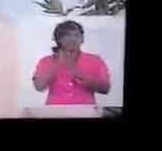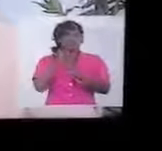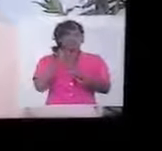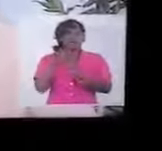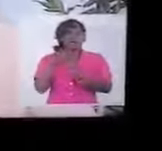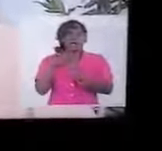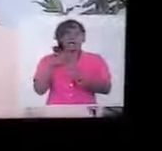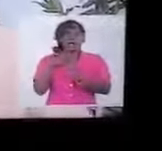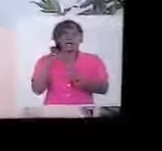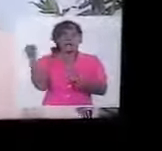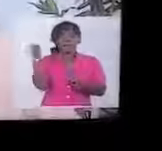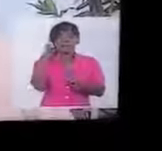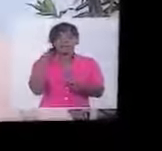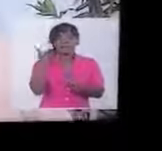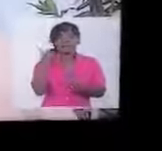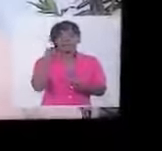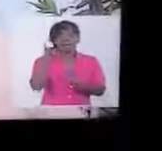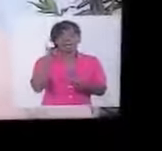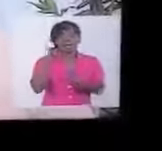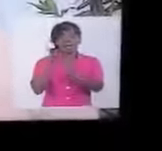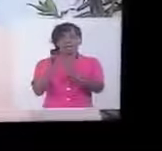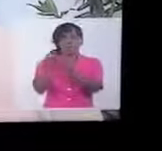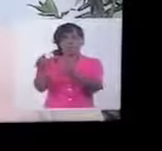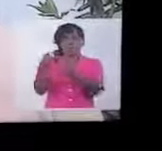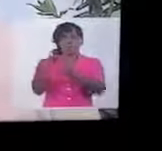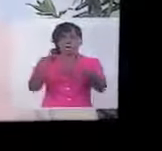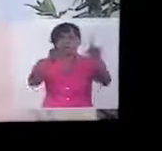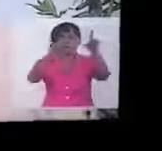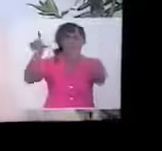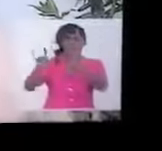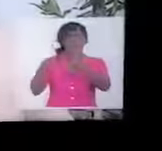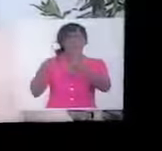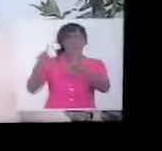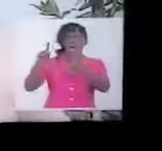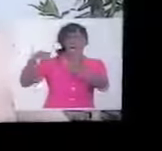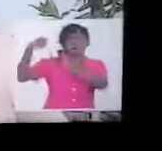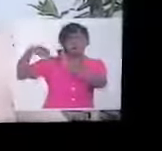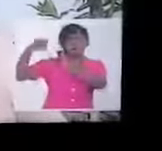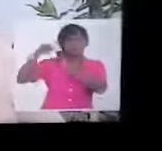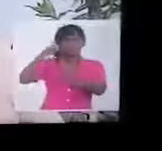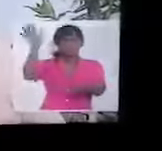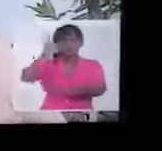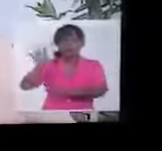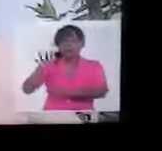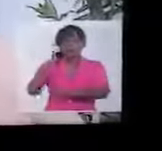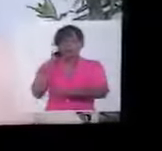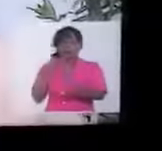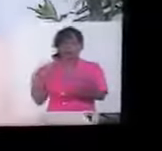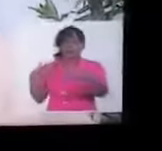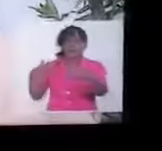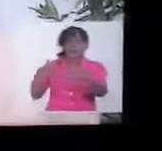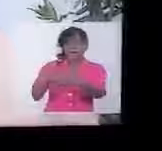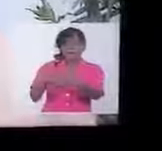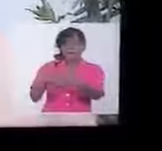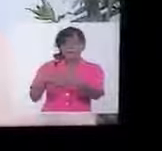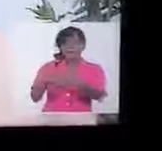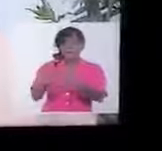primer momento dijo sí, él no cuestionó nada, él mandó sus piezas, mandaba más piezas, las cosas que se le iban